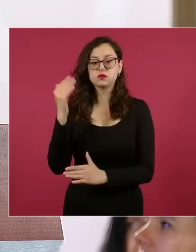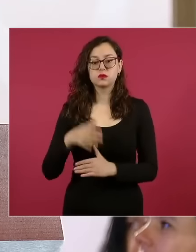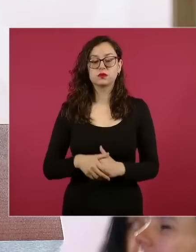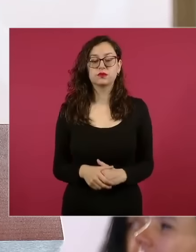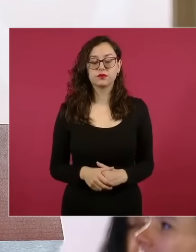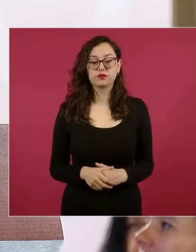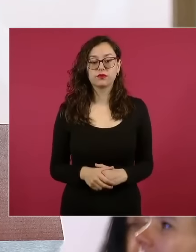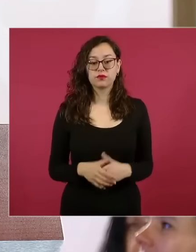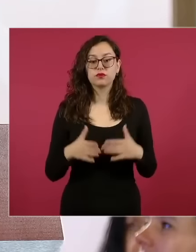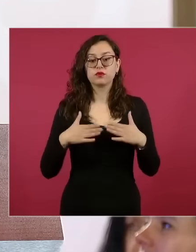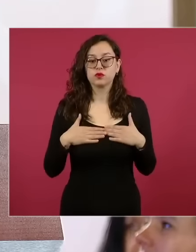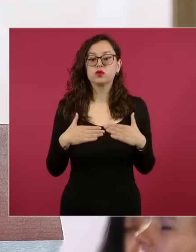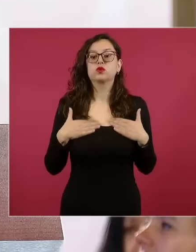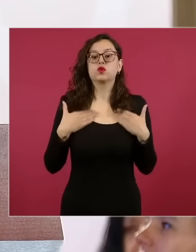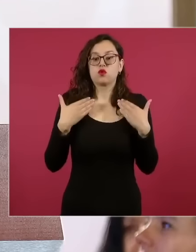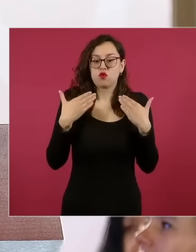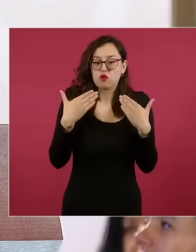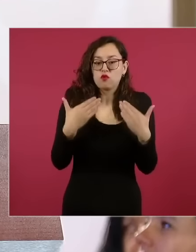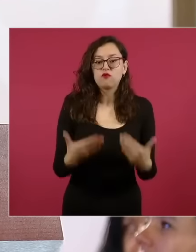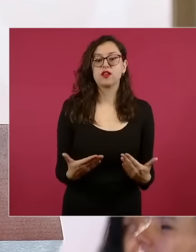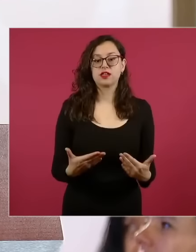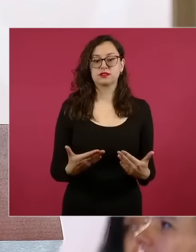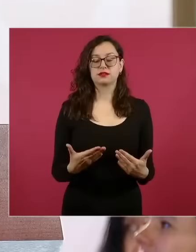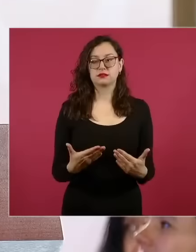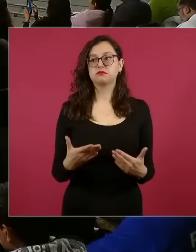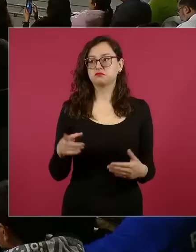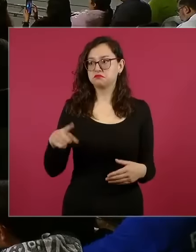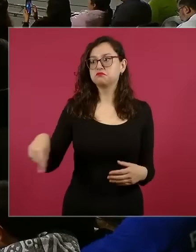La confianza del consumidor.